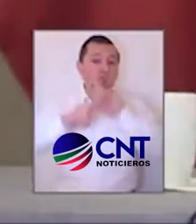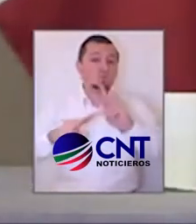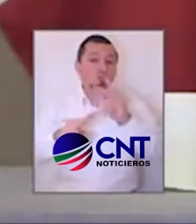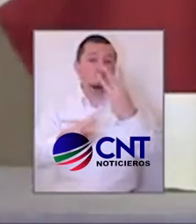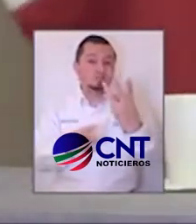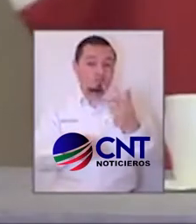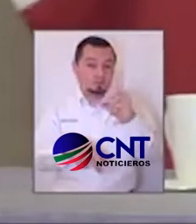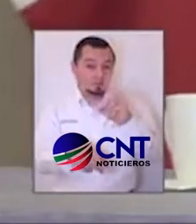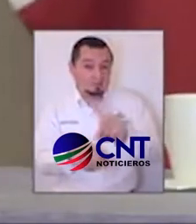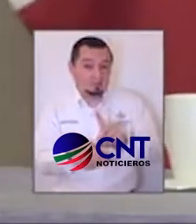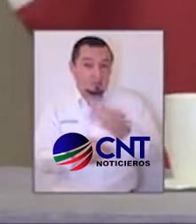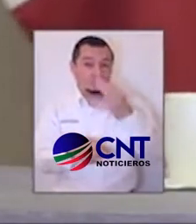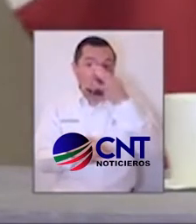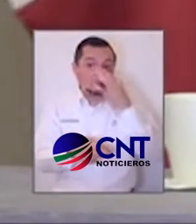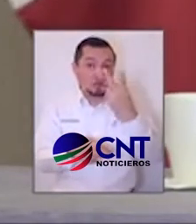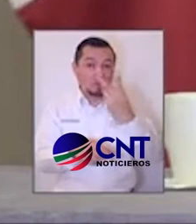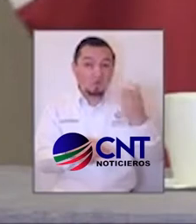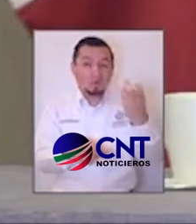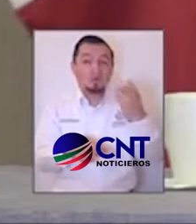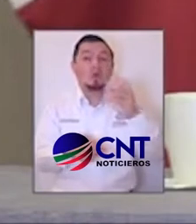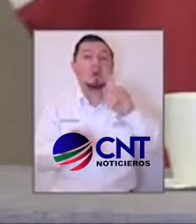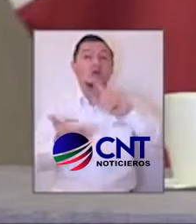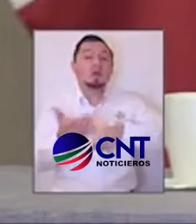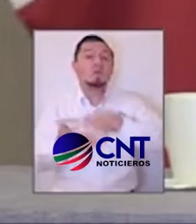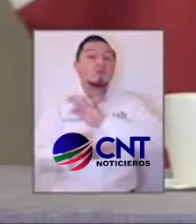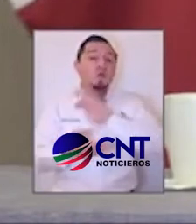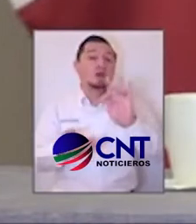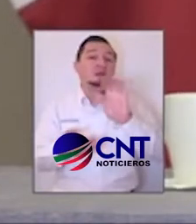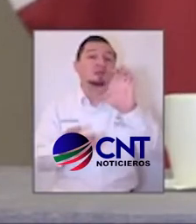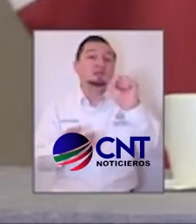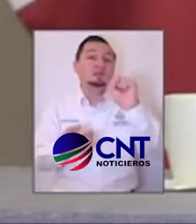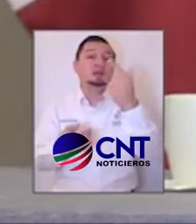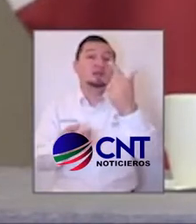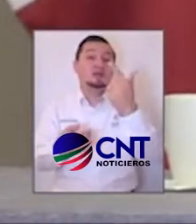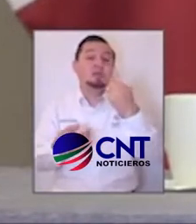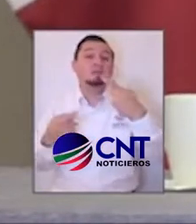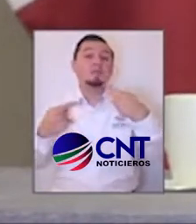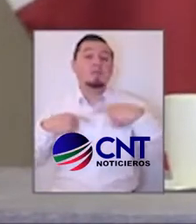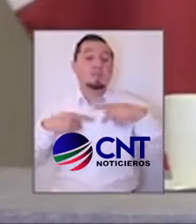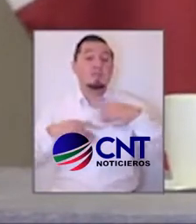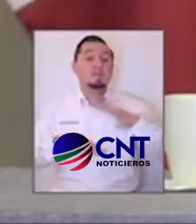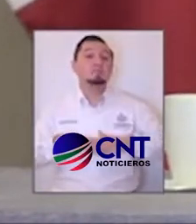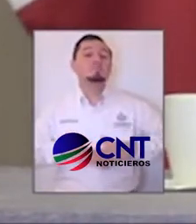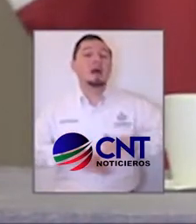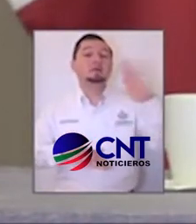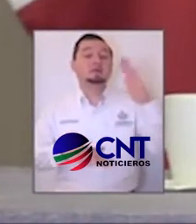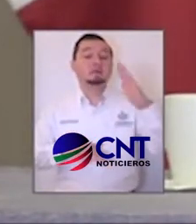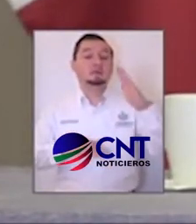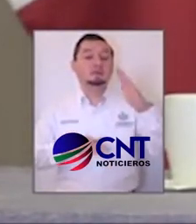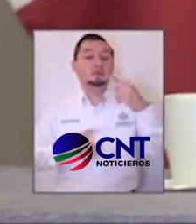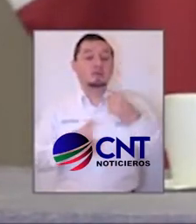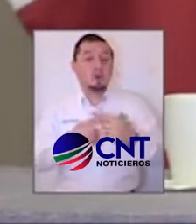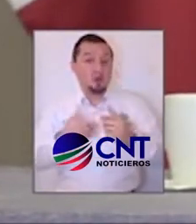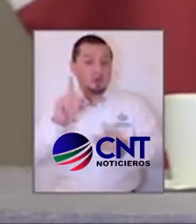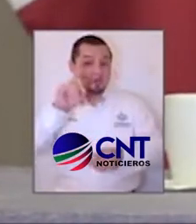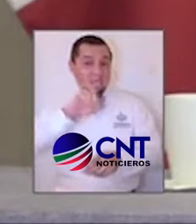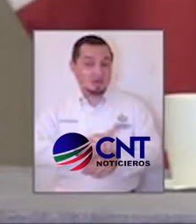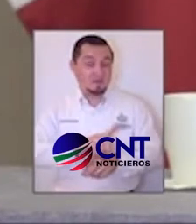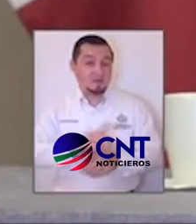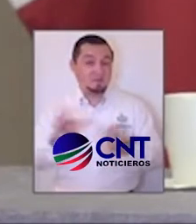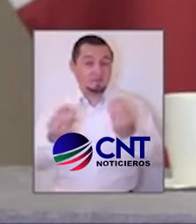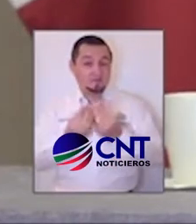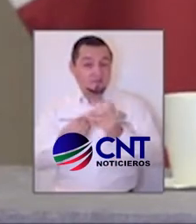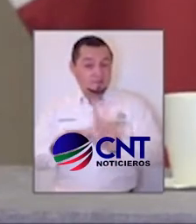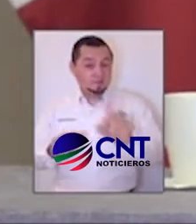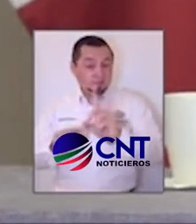3 días, estamos aumentando 67 casos en la tasa por día y llegaríamos al